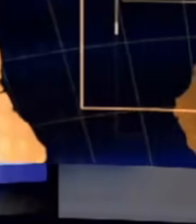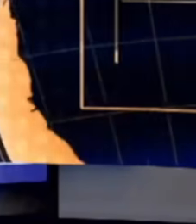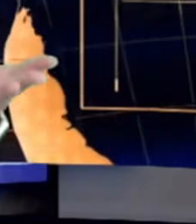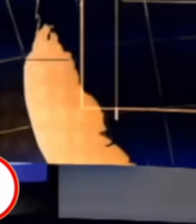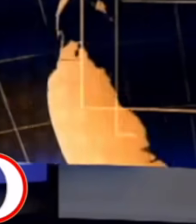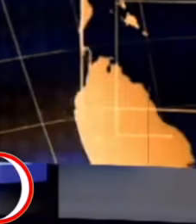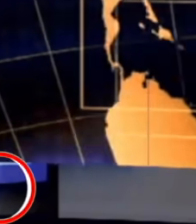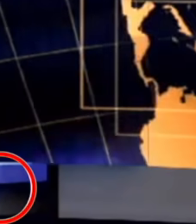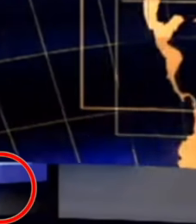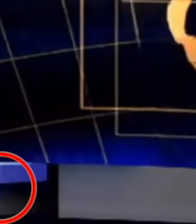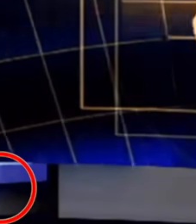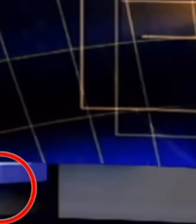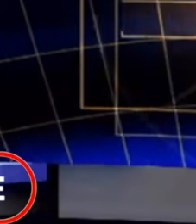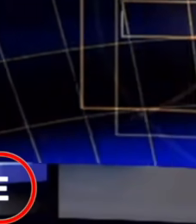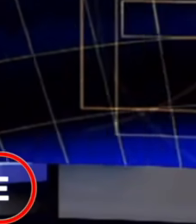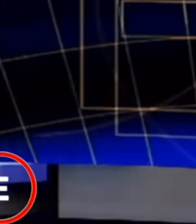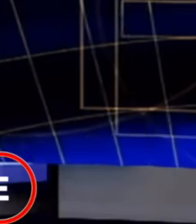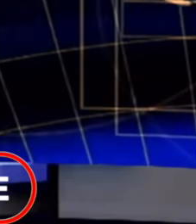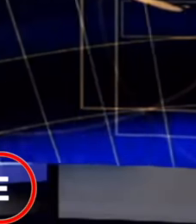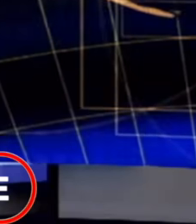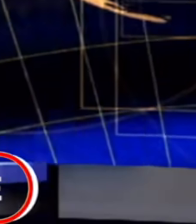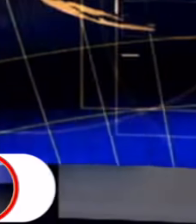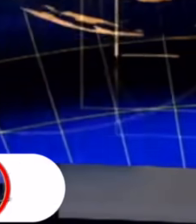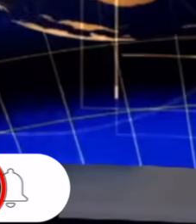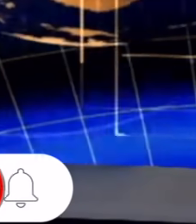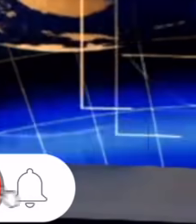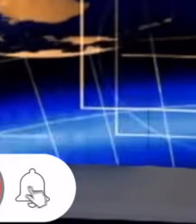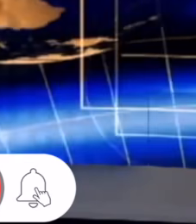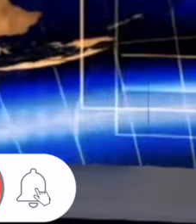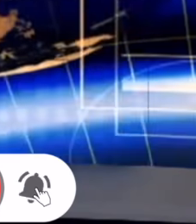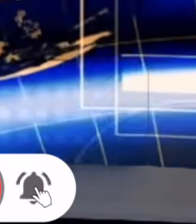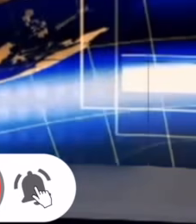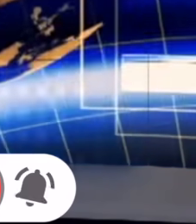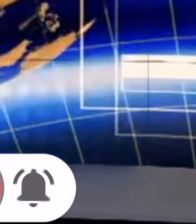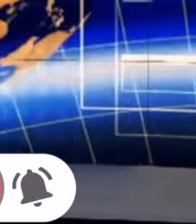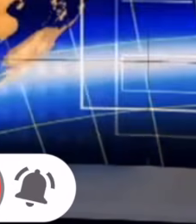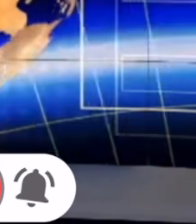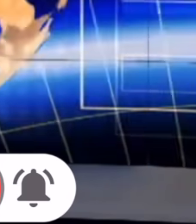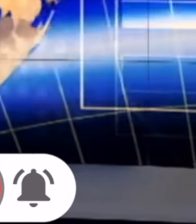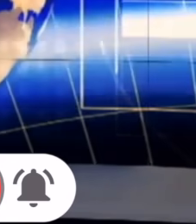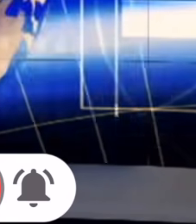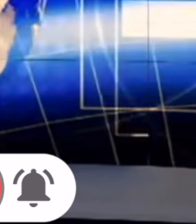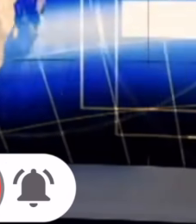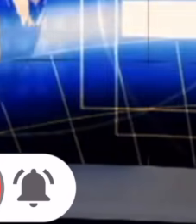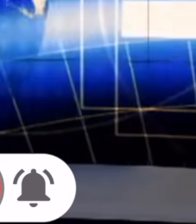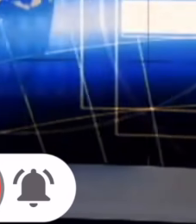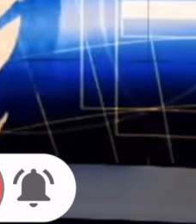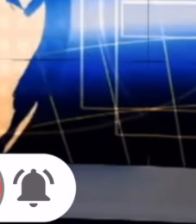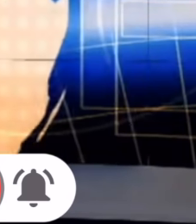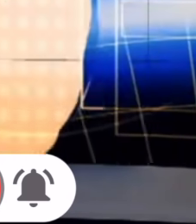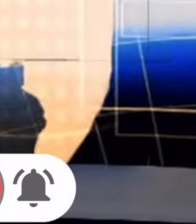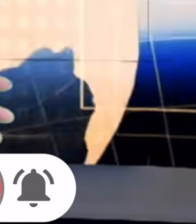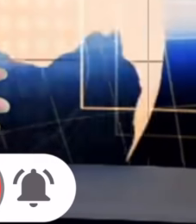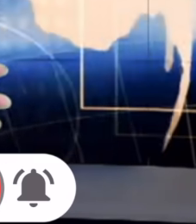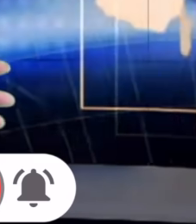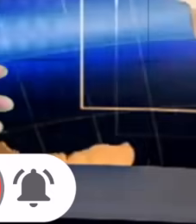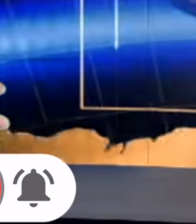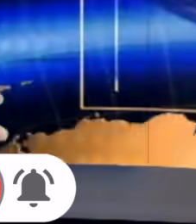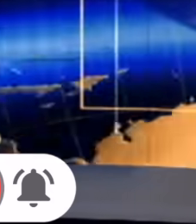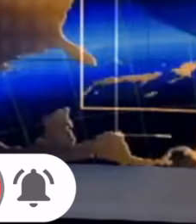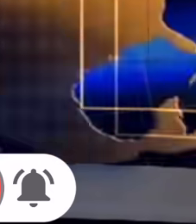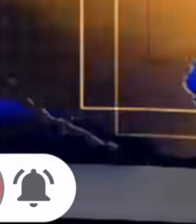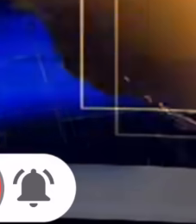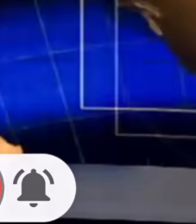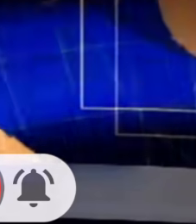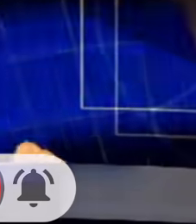vídeo para que más mexicanos estén bien informados yo soy carolina garcía y los invito a suscribirse aquí en fuerza 4ta y activar la campanita de